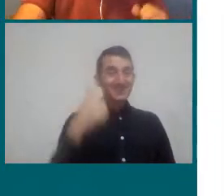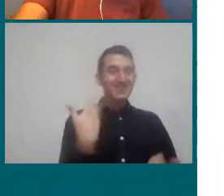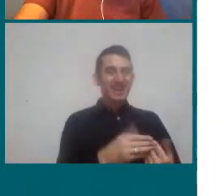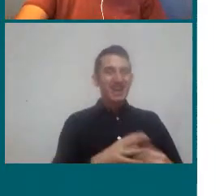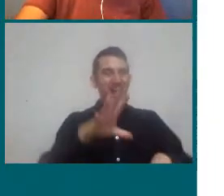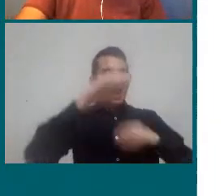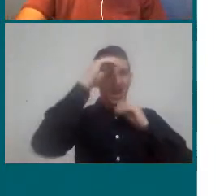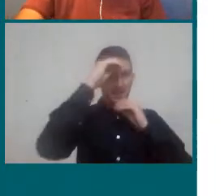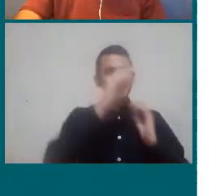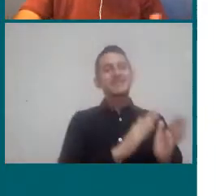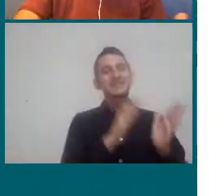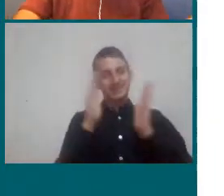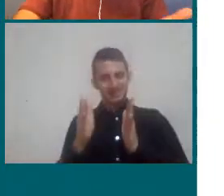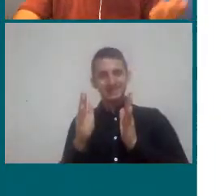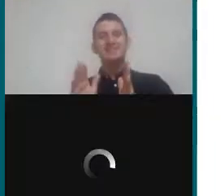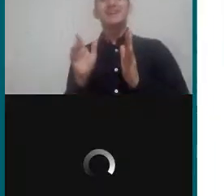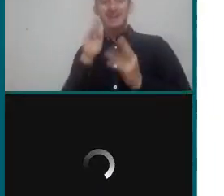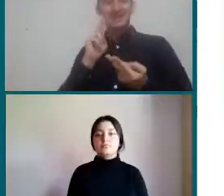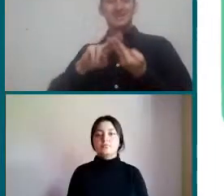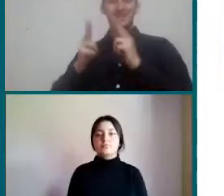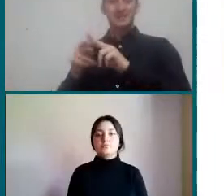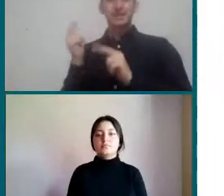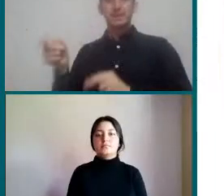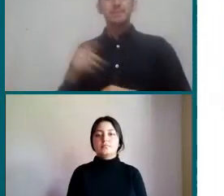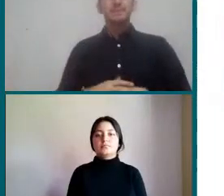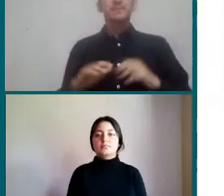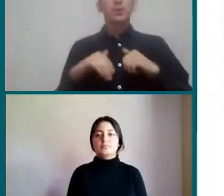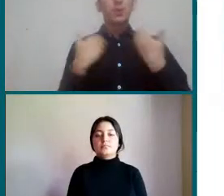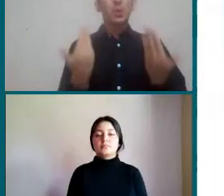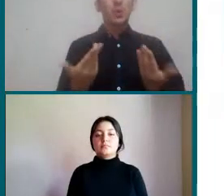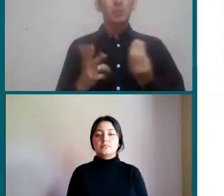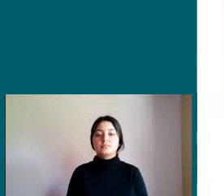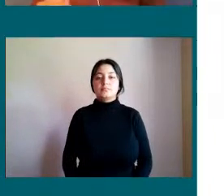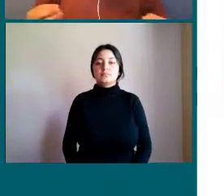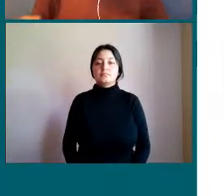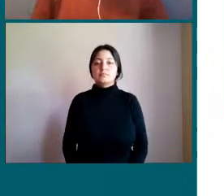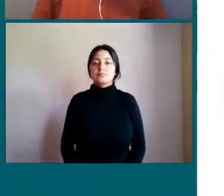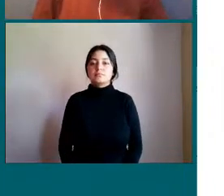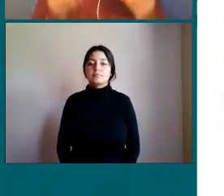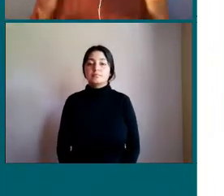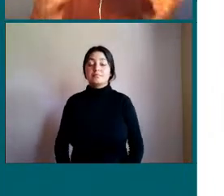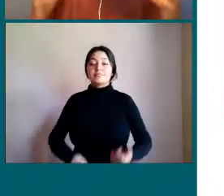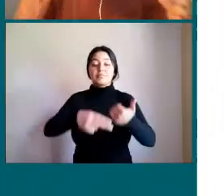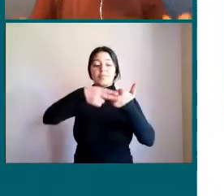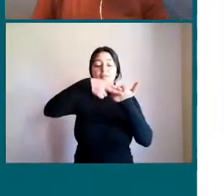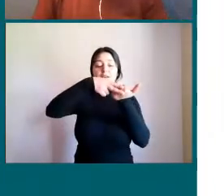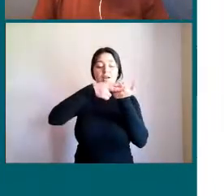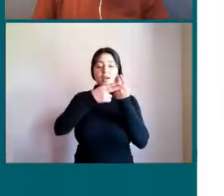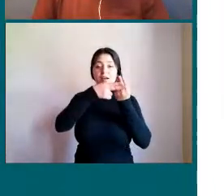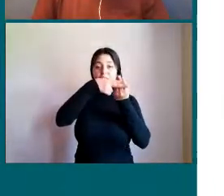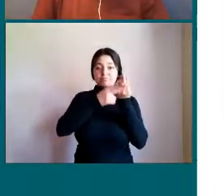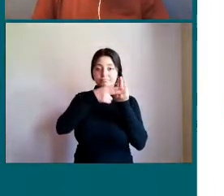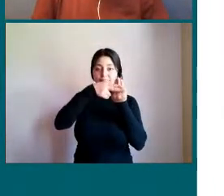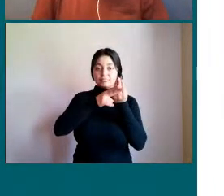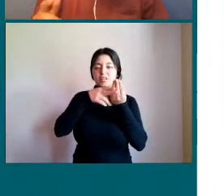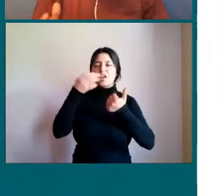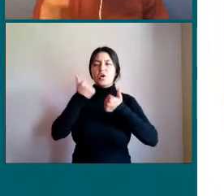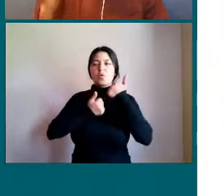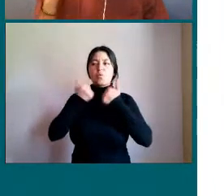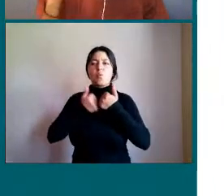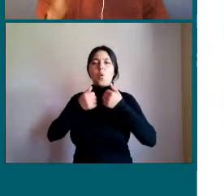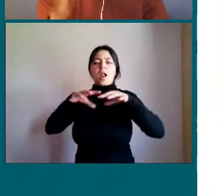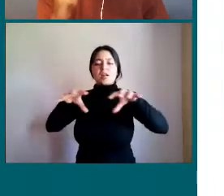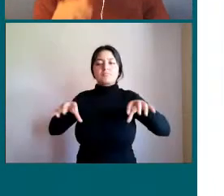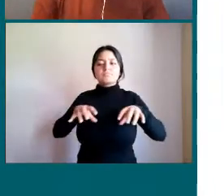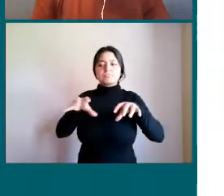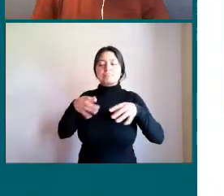aprendizaje es fundamental. Entonces, ¿qué herramientas a nivel digital me van a permitir hacer una evaluación de carácter diagnóstico? Pues yo